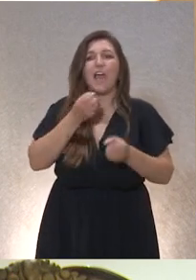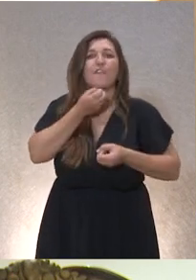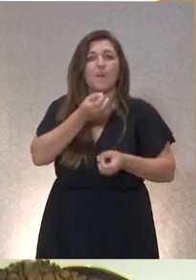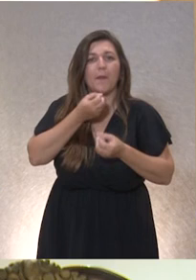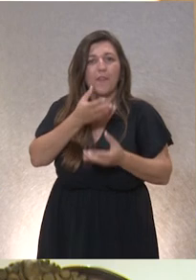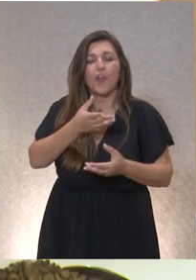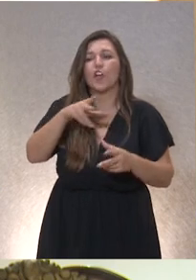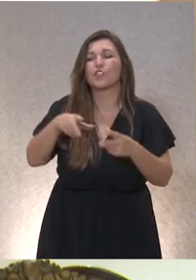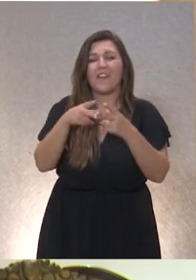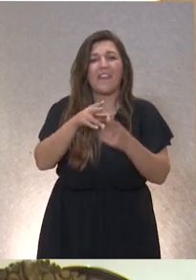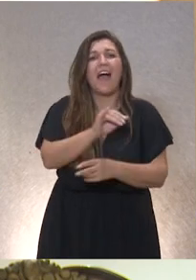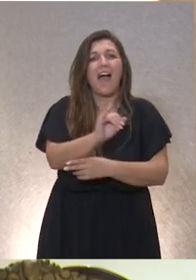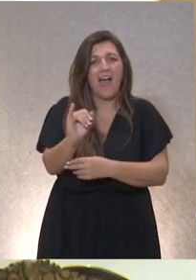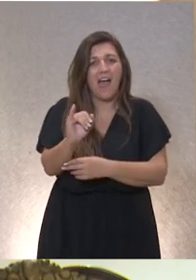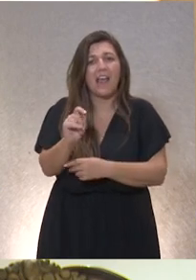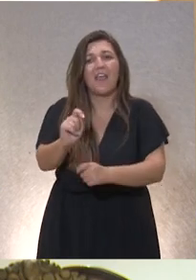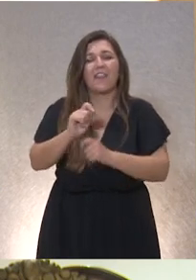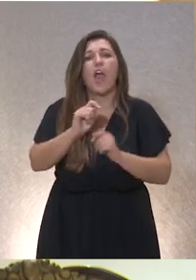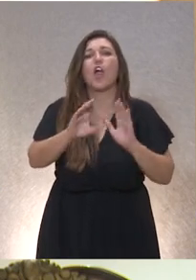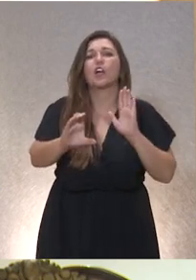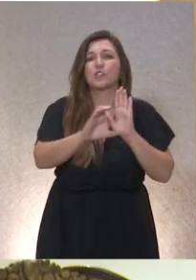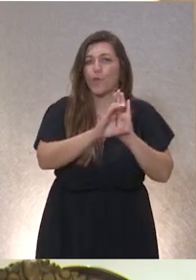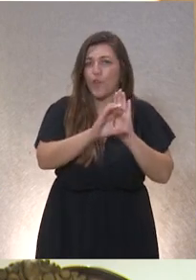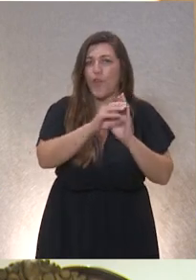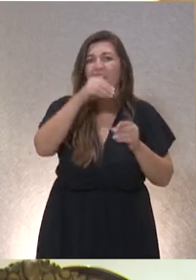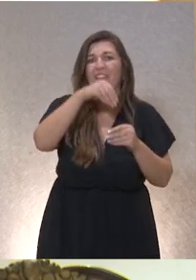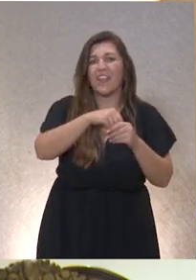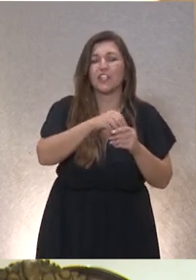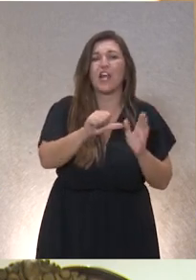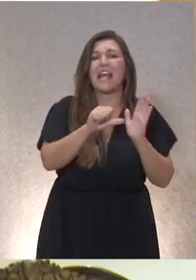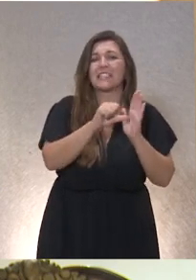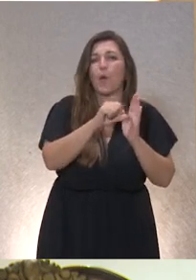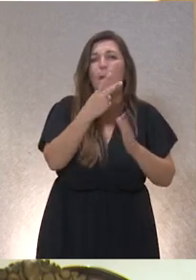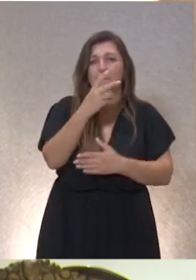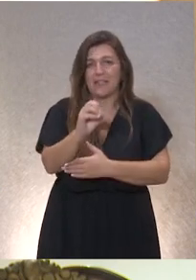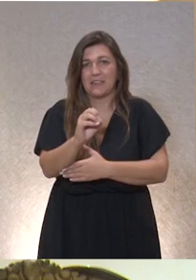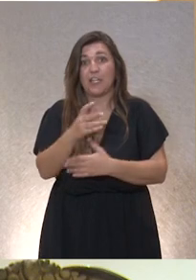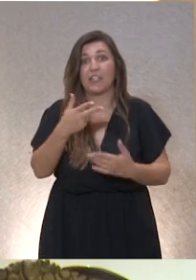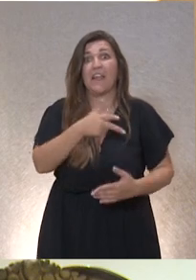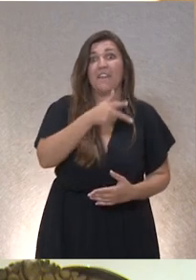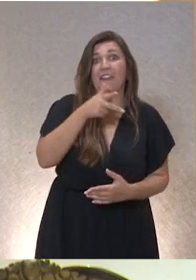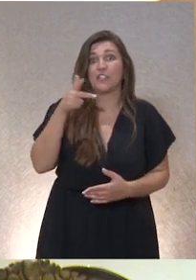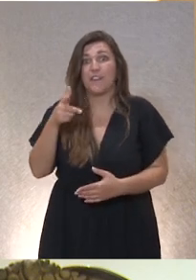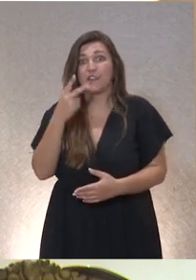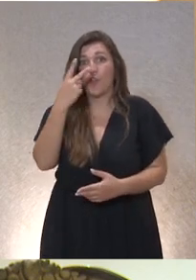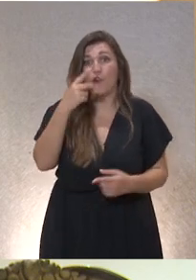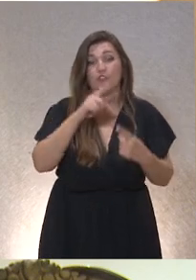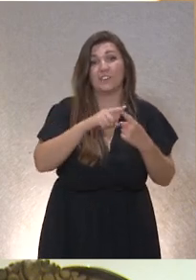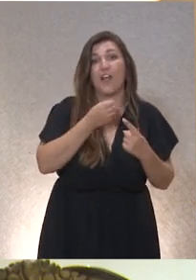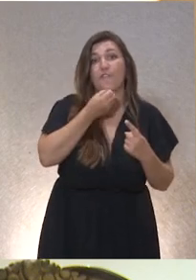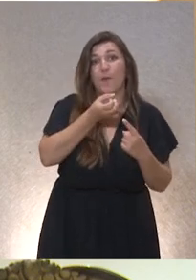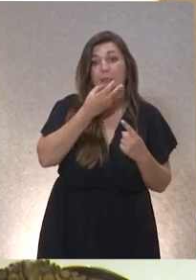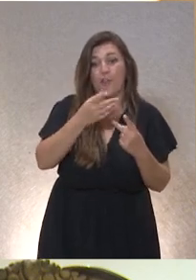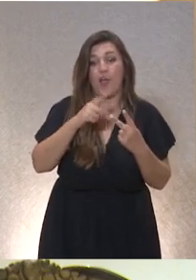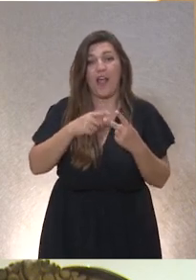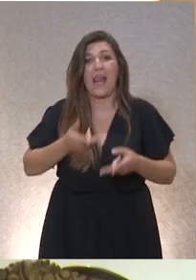sociedad y que consagra nuestra constitución en su Artículo 20 fíjense que hay dos derechos el de la información y el de